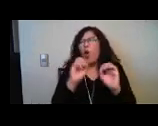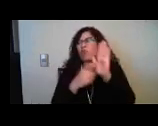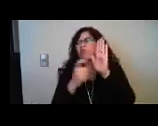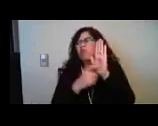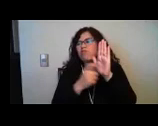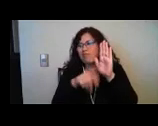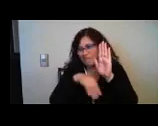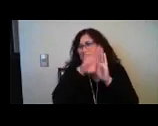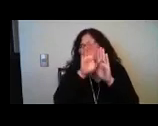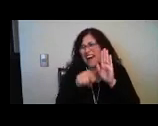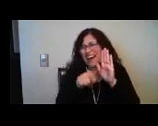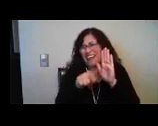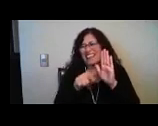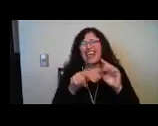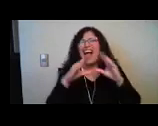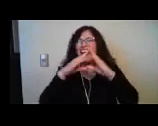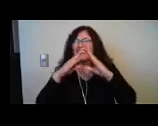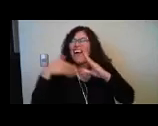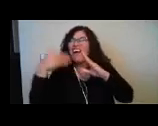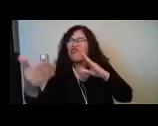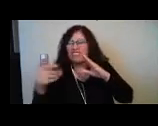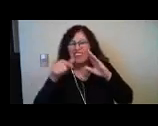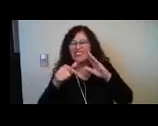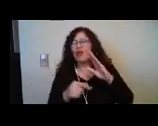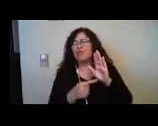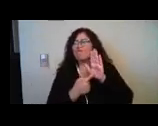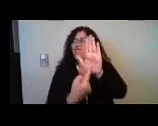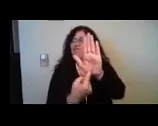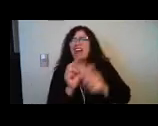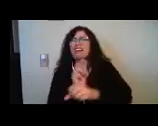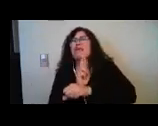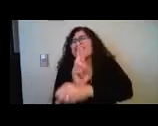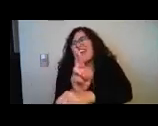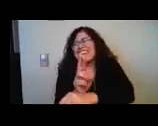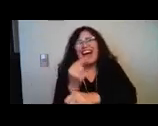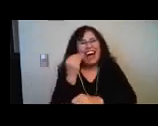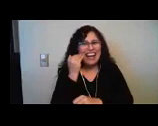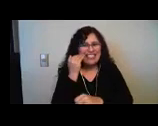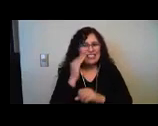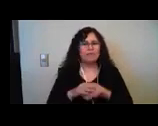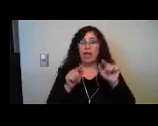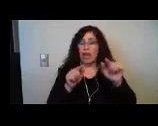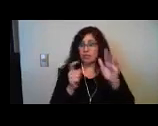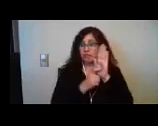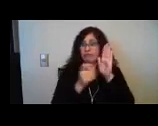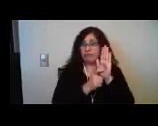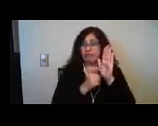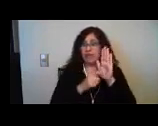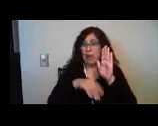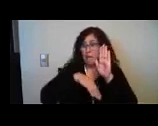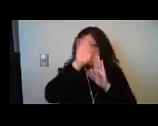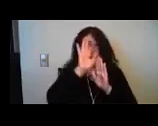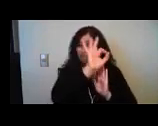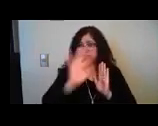de enfermedades de la vía extrapiramidal, ¿ya? Es la enfermedad que presenta mayor prevalencia, ¿ya?